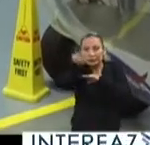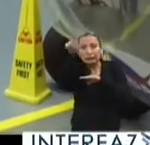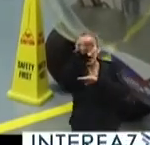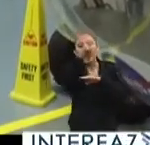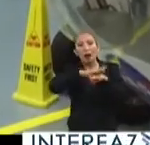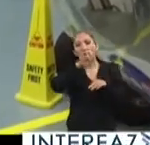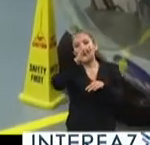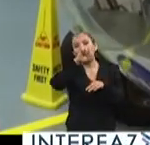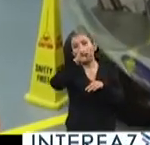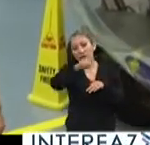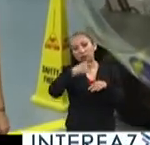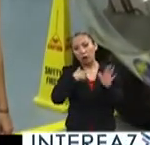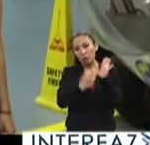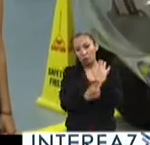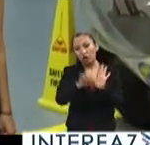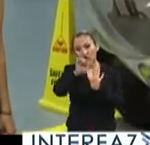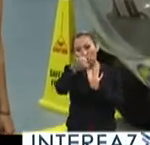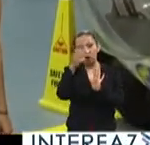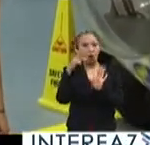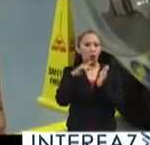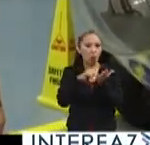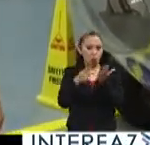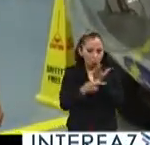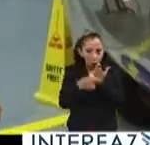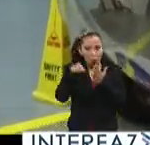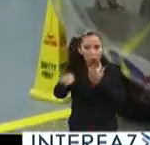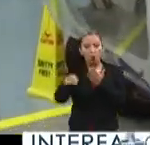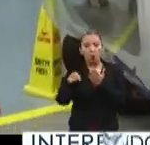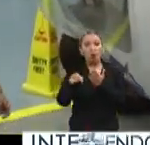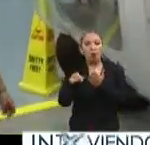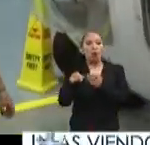tenemos más robots. Entonces te enseño otro prototipo que tenemos